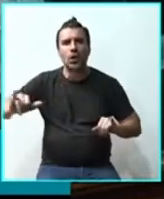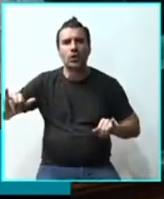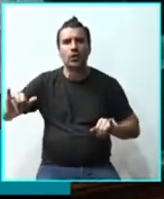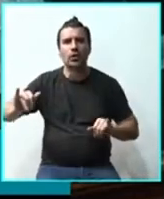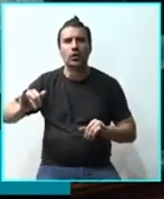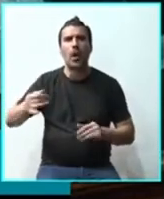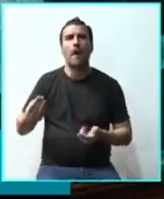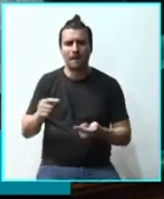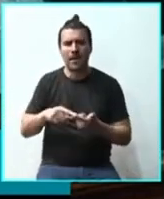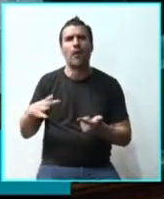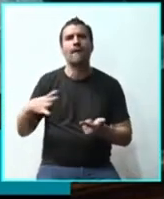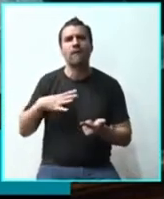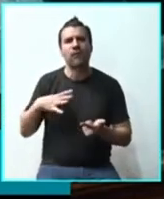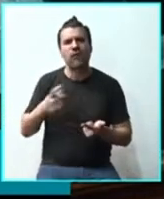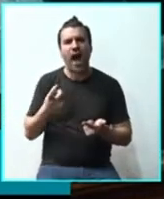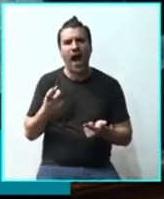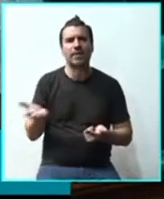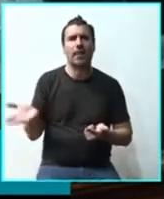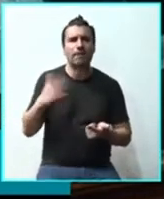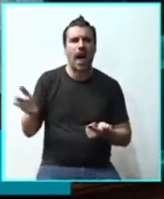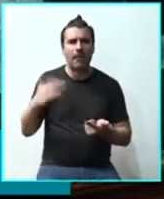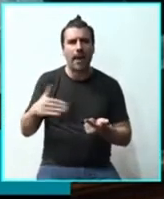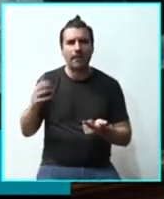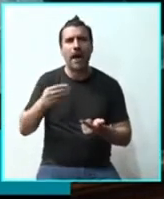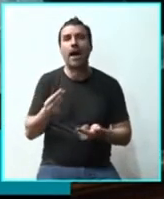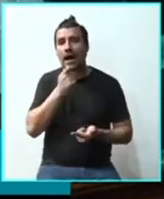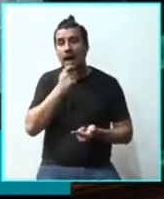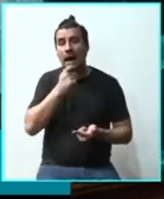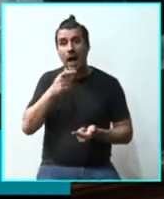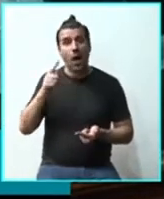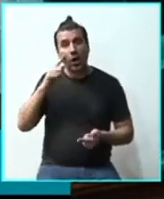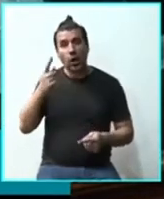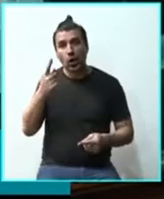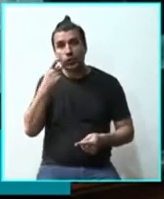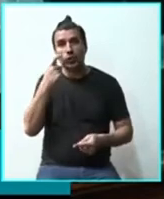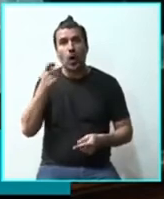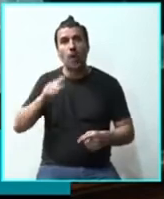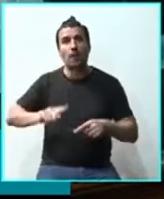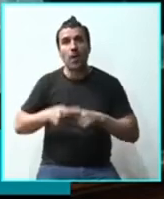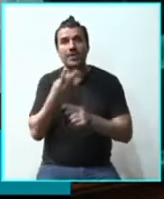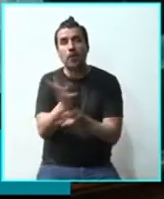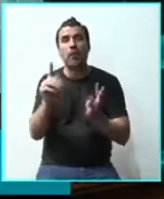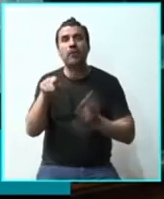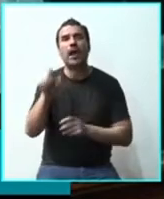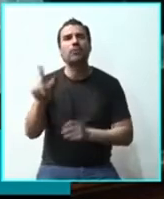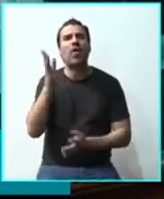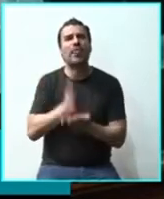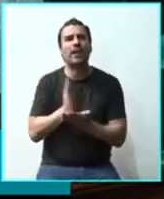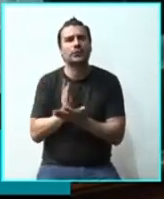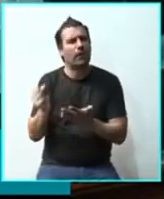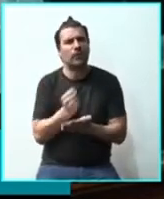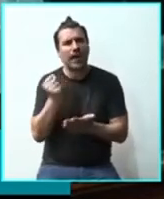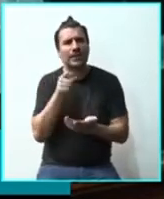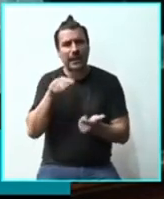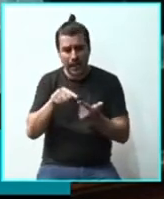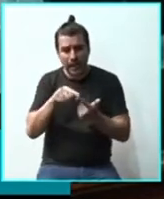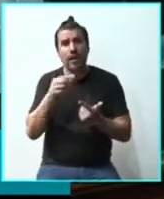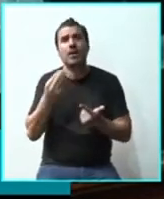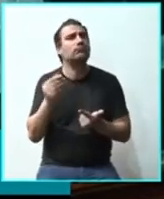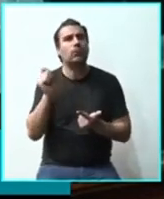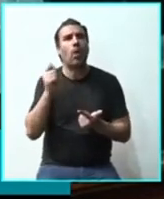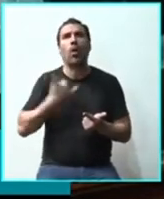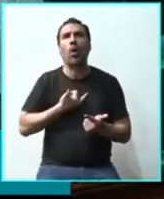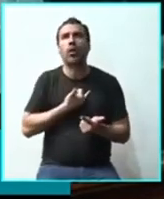insuficiente. El ámbito para controlar políticas públicas que tienen que ver con la protección de derechos fundamentales es la legislatura de la Ciudad de Buenos